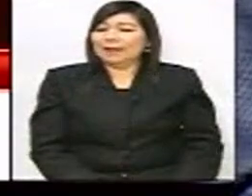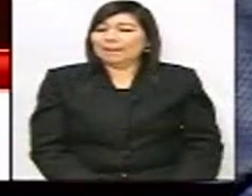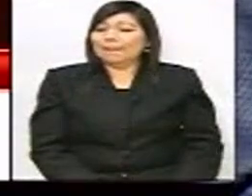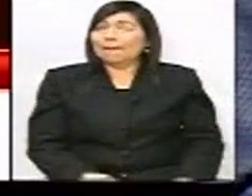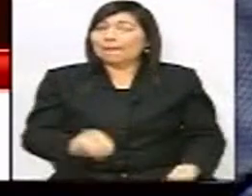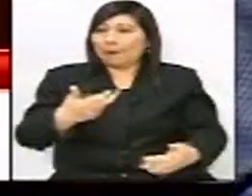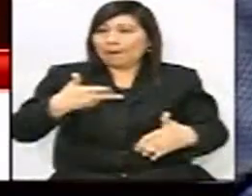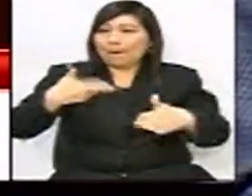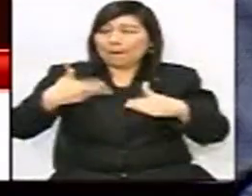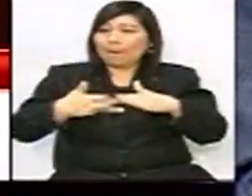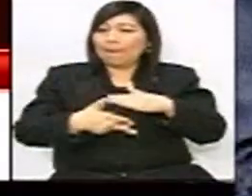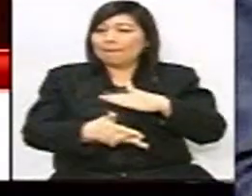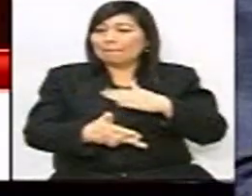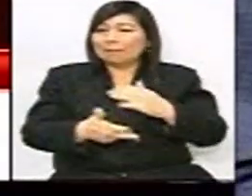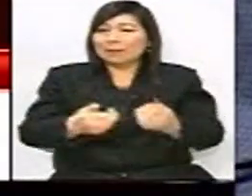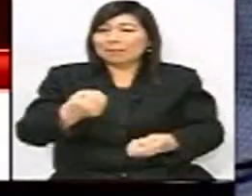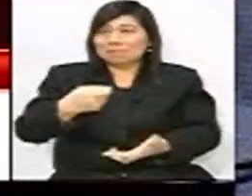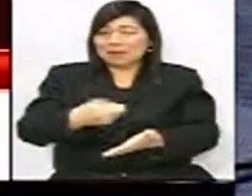por el peaje